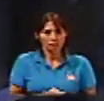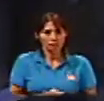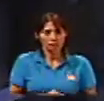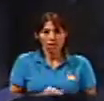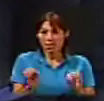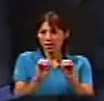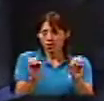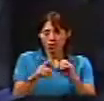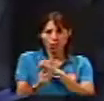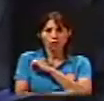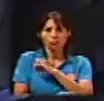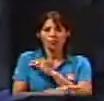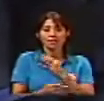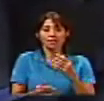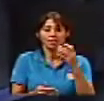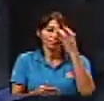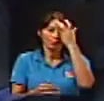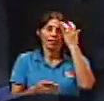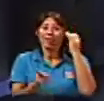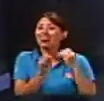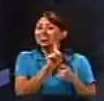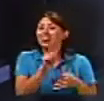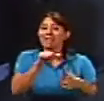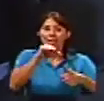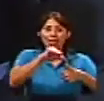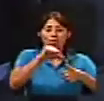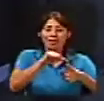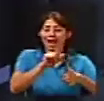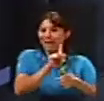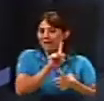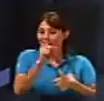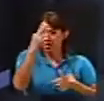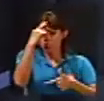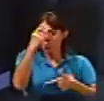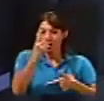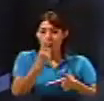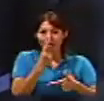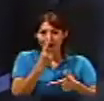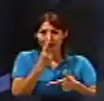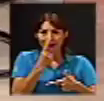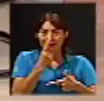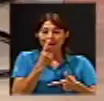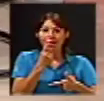Ninguno de los países, ni de Centroamérica, ni República Dominicana, que es otro socio